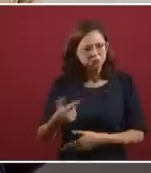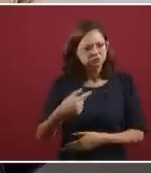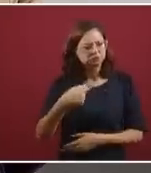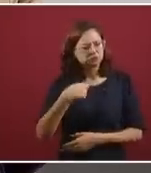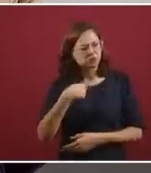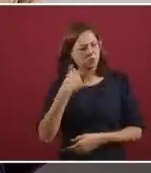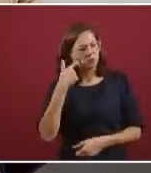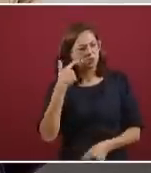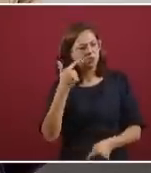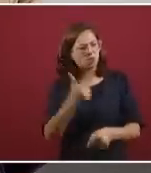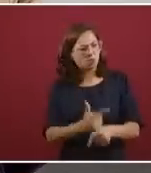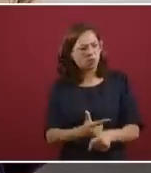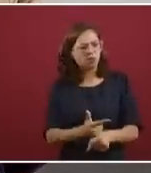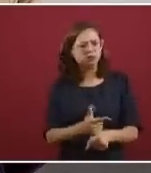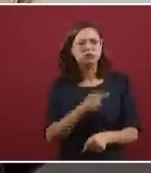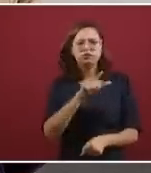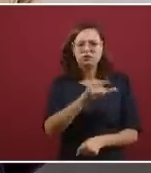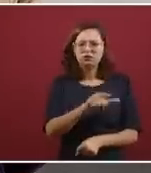interés